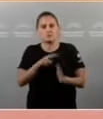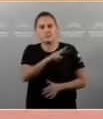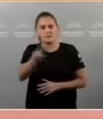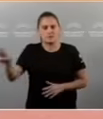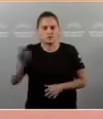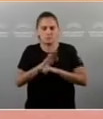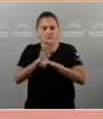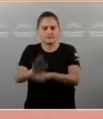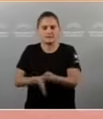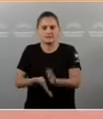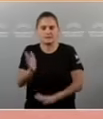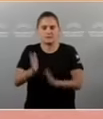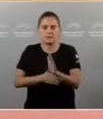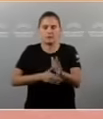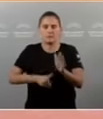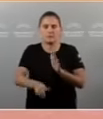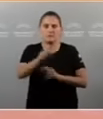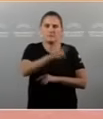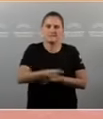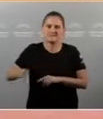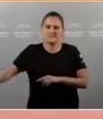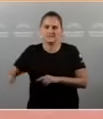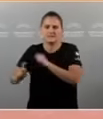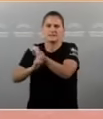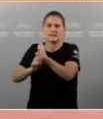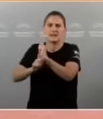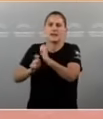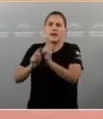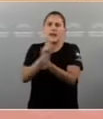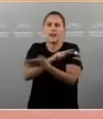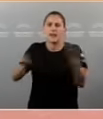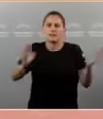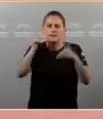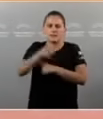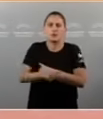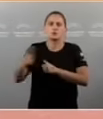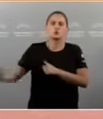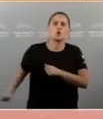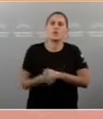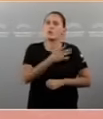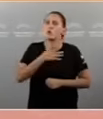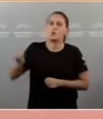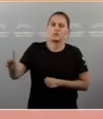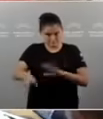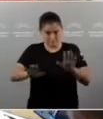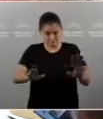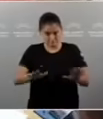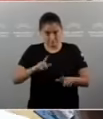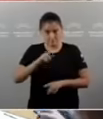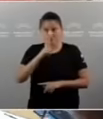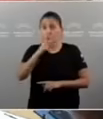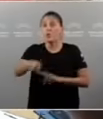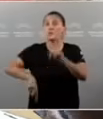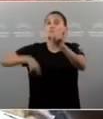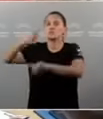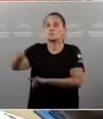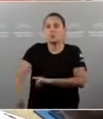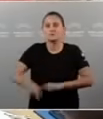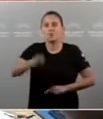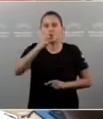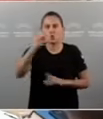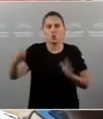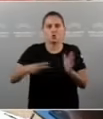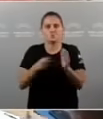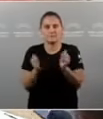Xunta presentará nos próximos meses a Estrategia Galega de Atención á Soidade non desexada. Un ano máis tarde, en xuño